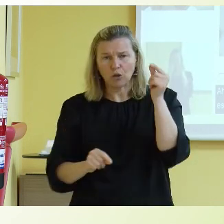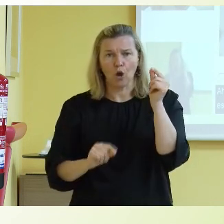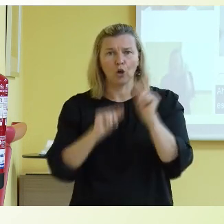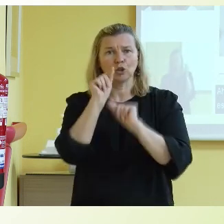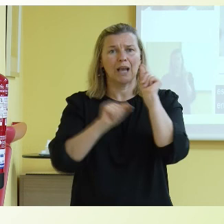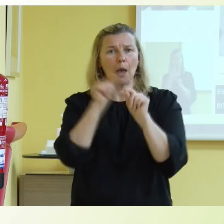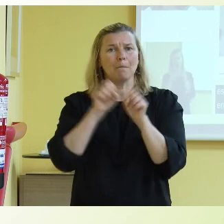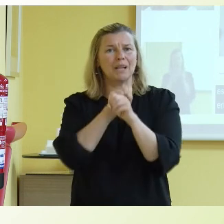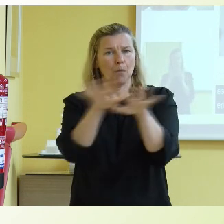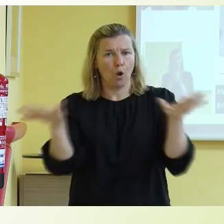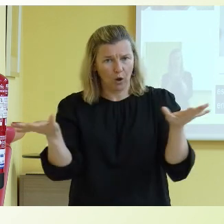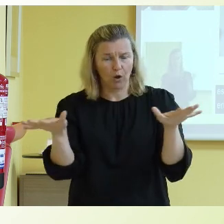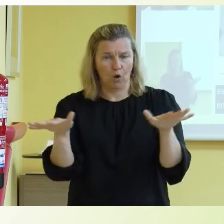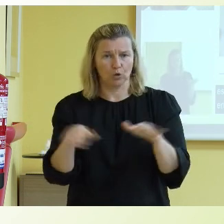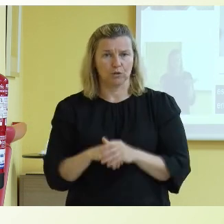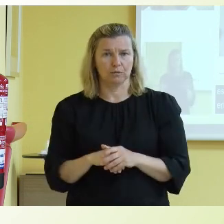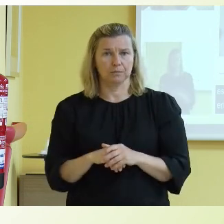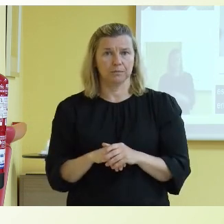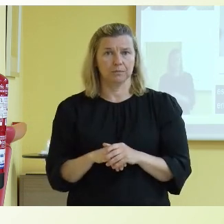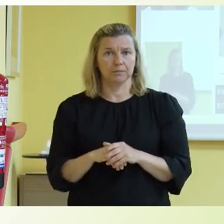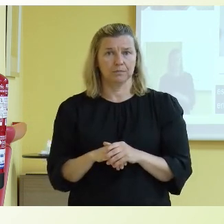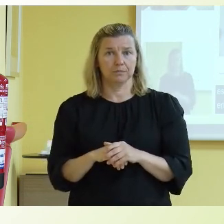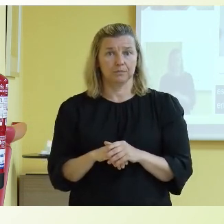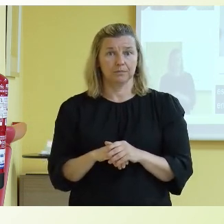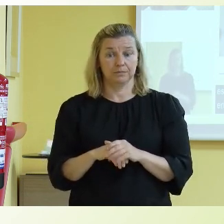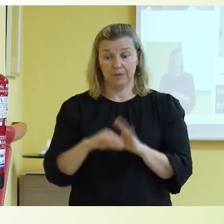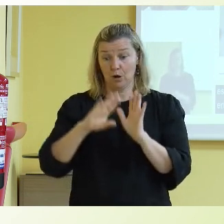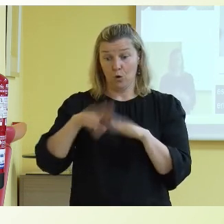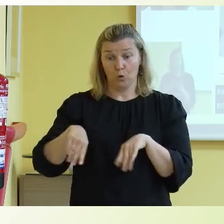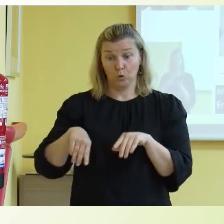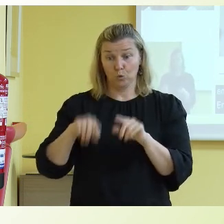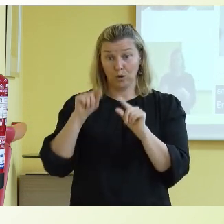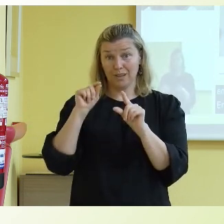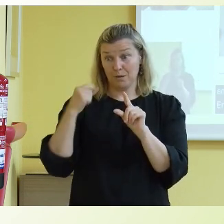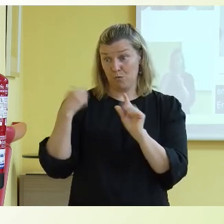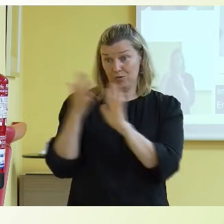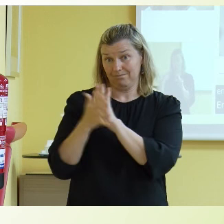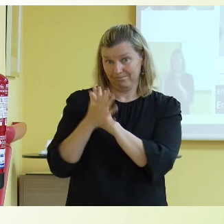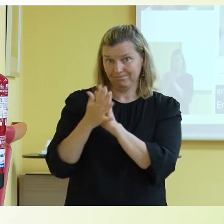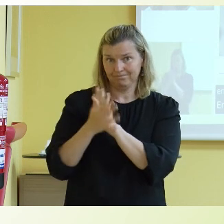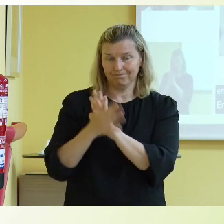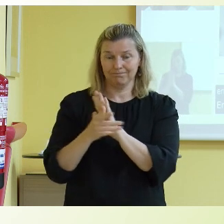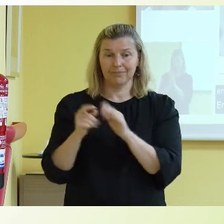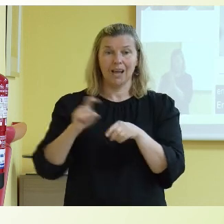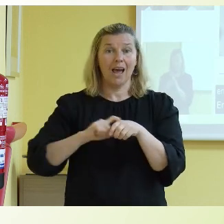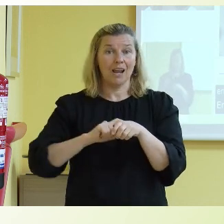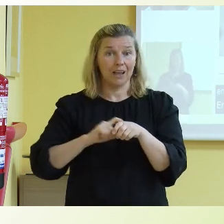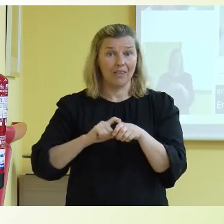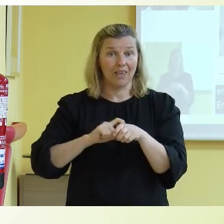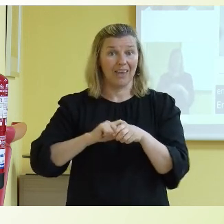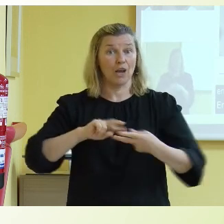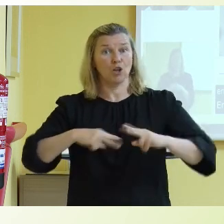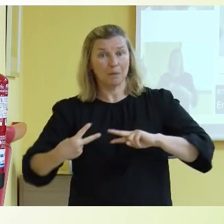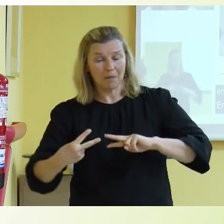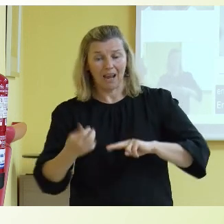epidemiológicos. En relación a los últimos puntos que he comentado, las anotaciones fenotípicas y las consecuencias